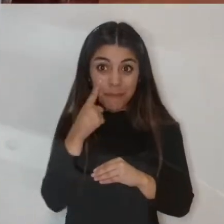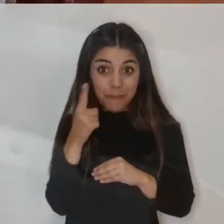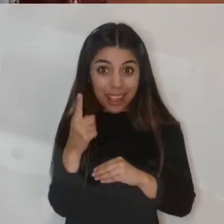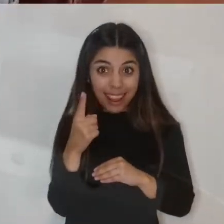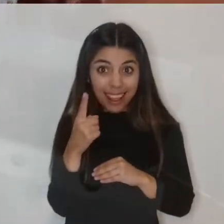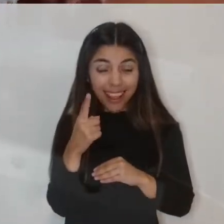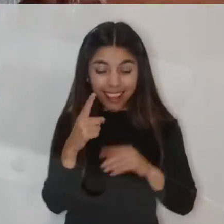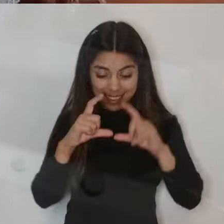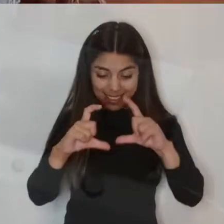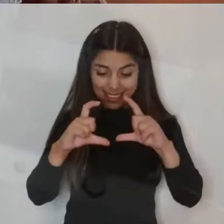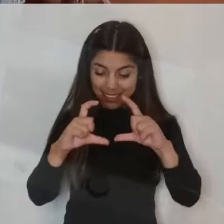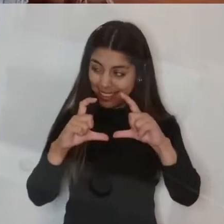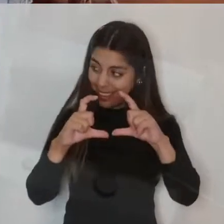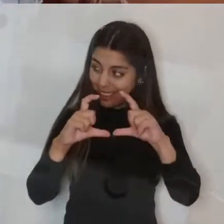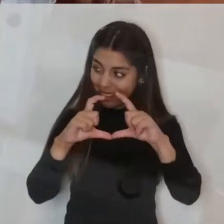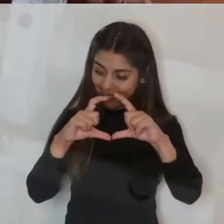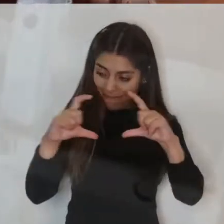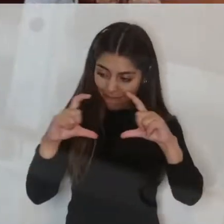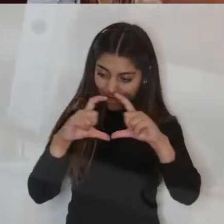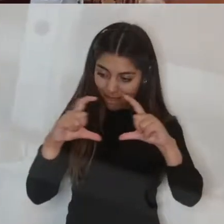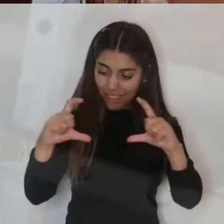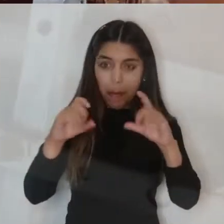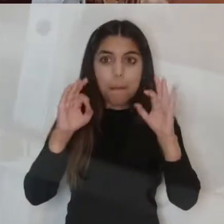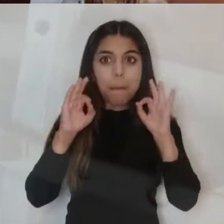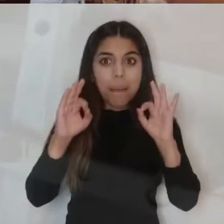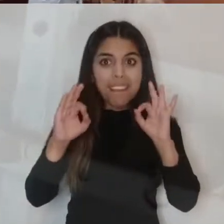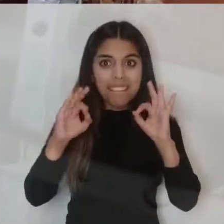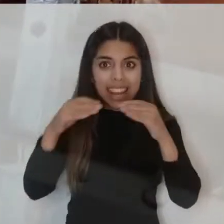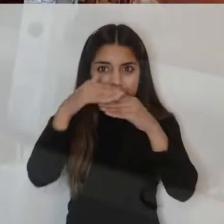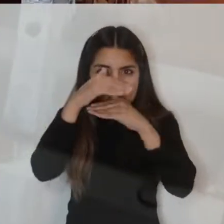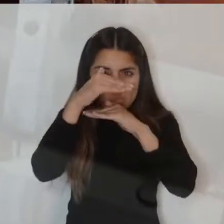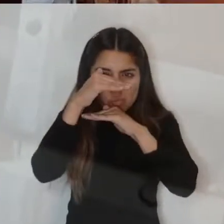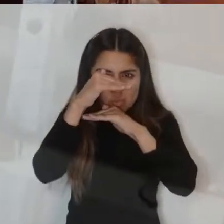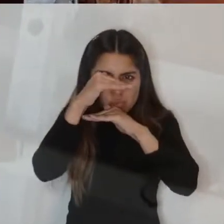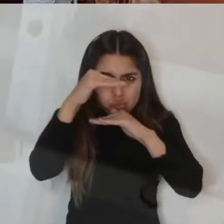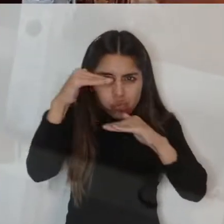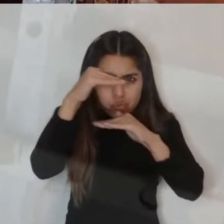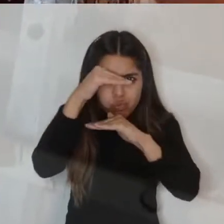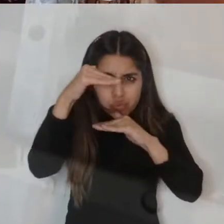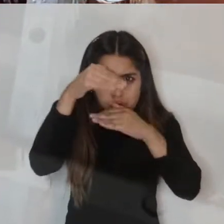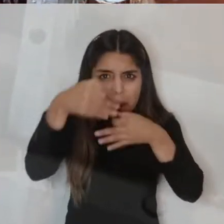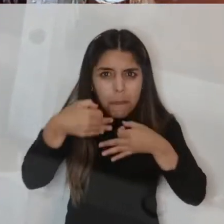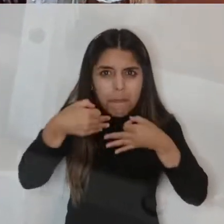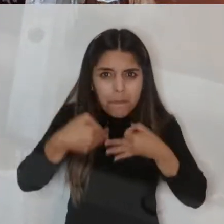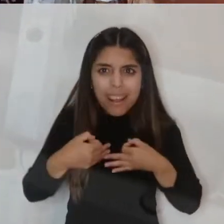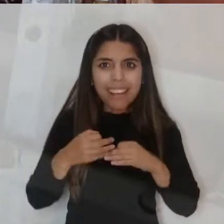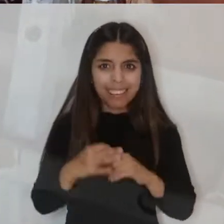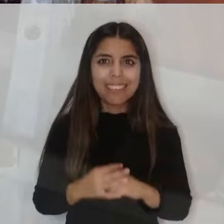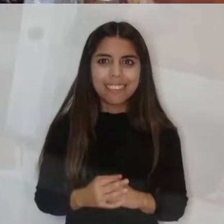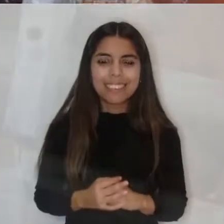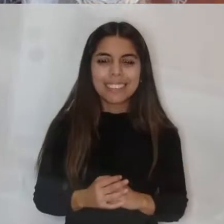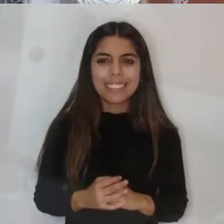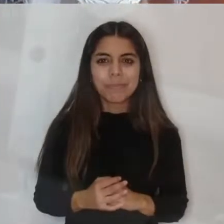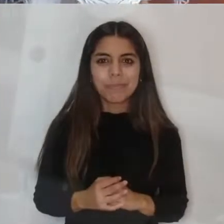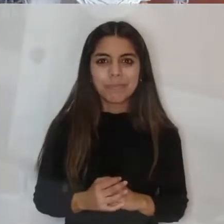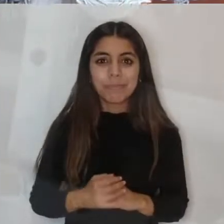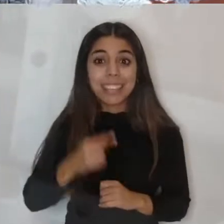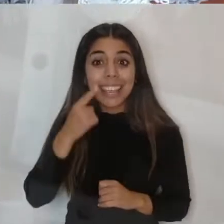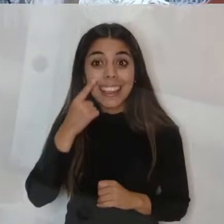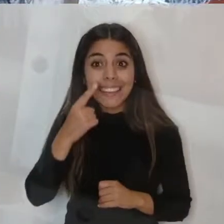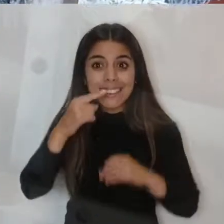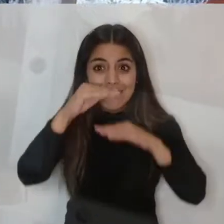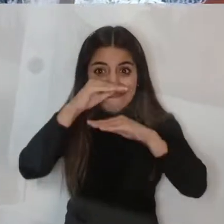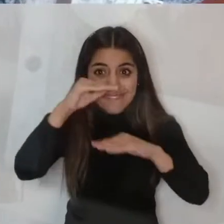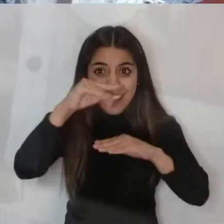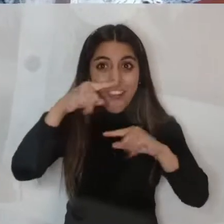Y ahí me queda derechito, pues tiene que ser derecho para que quede el tejido, la otra armazón. Y aquí empiezo